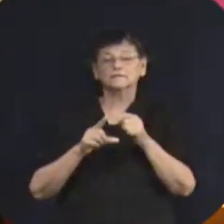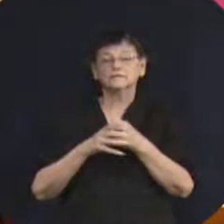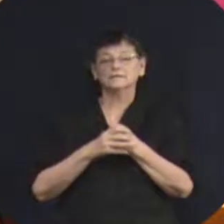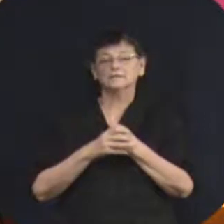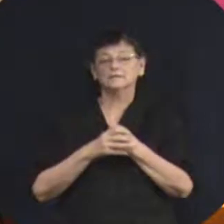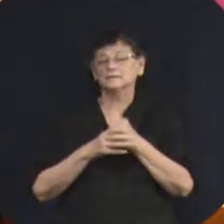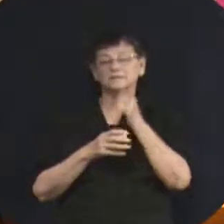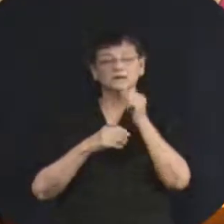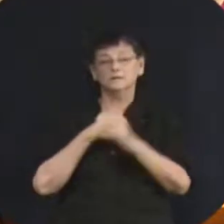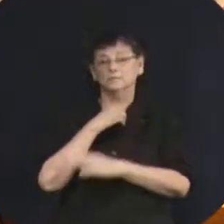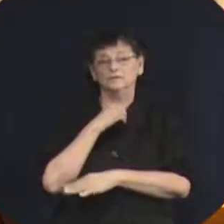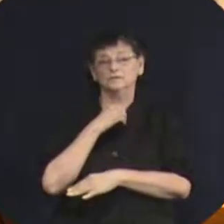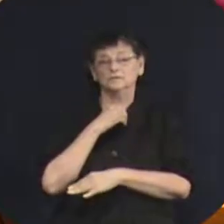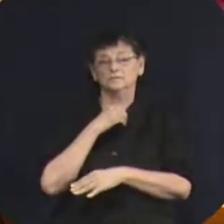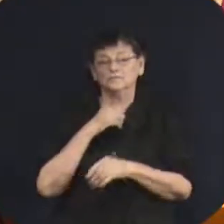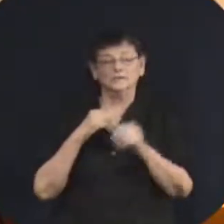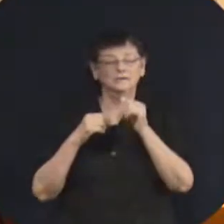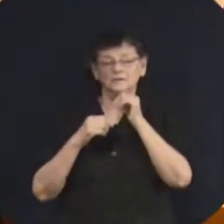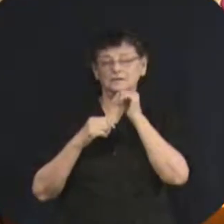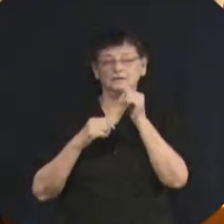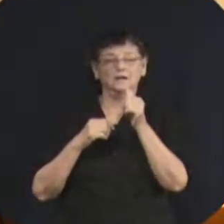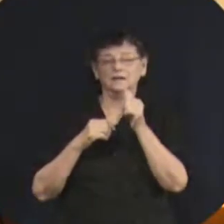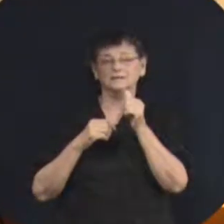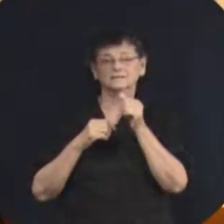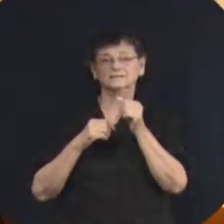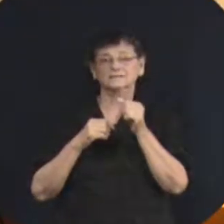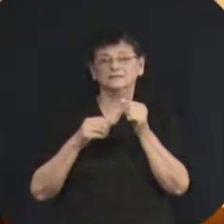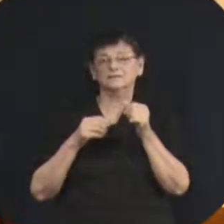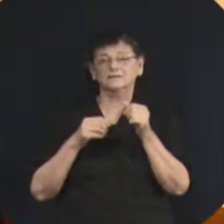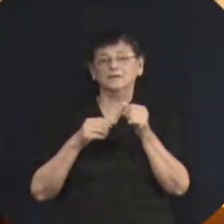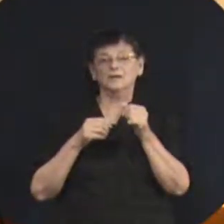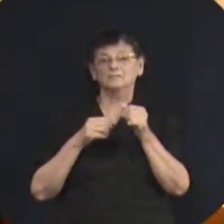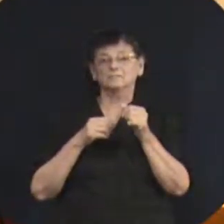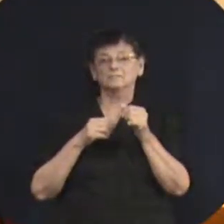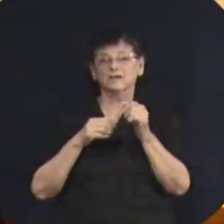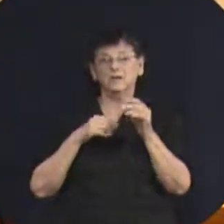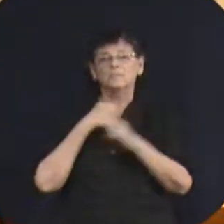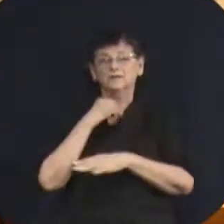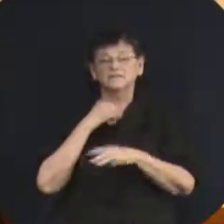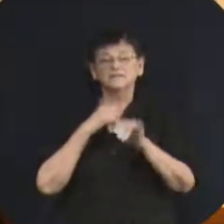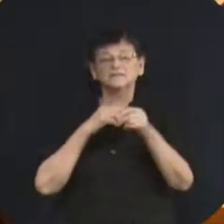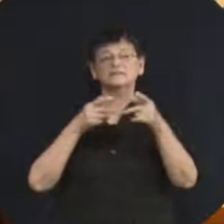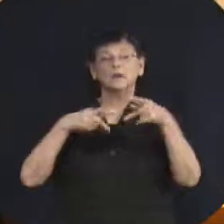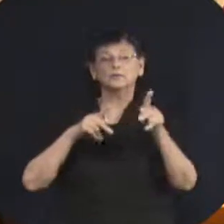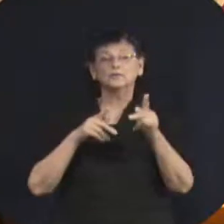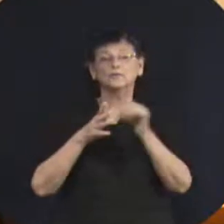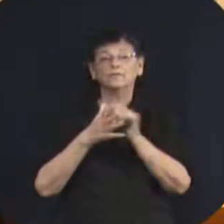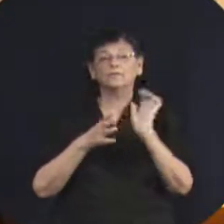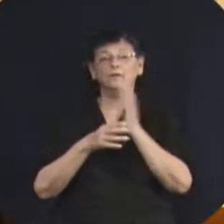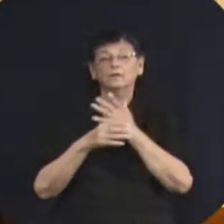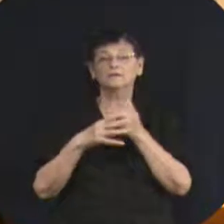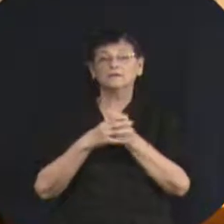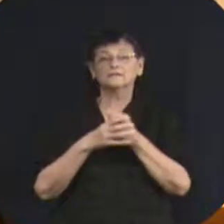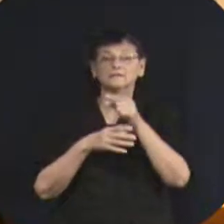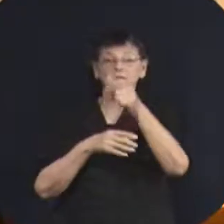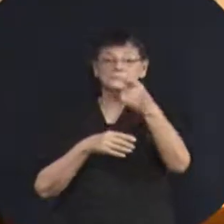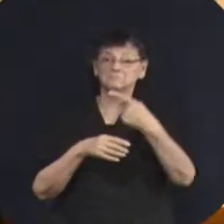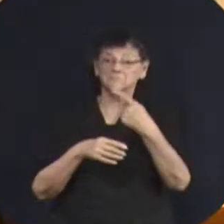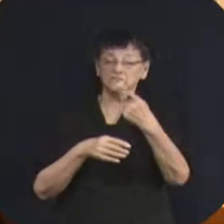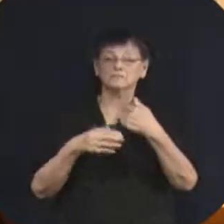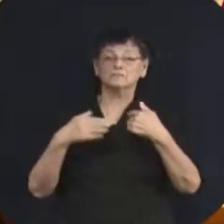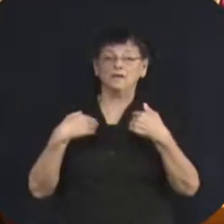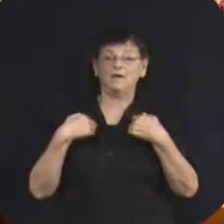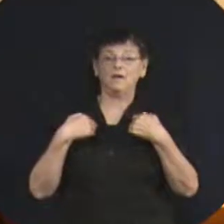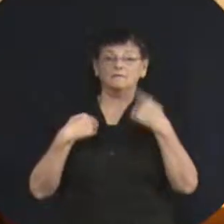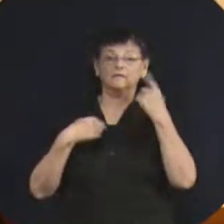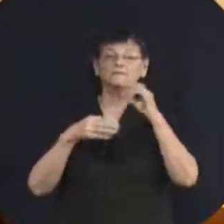hermanas, no es un castigo, no es una condenación, es la oportunidad que todos nosotros, ustedes y yo,